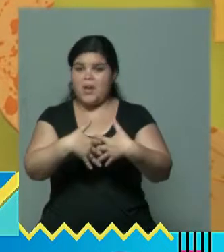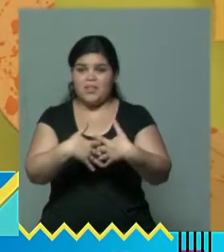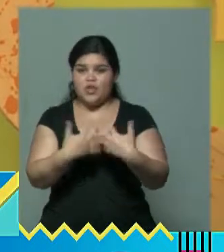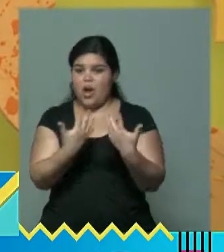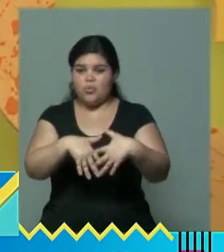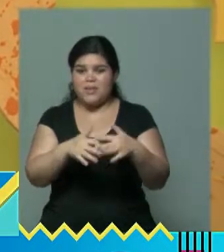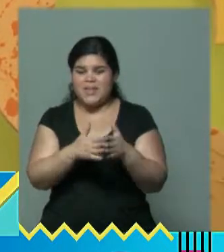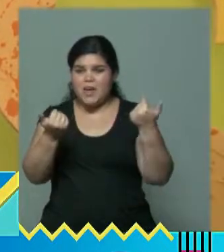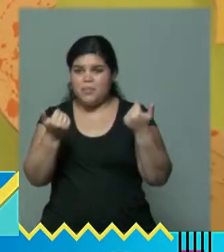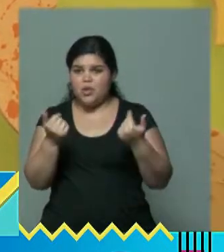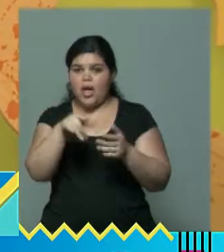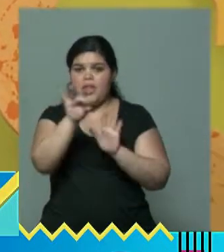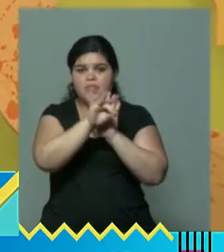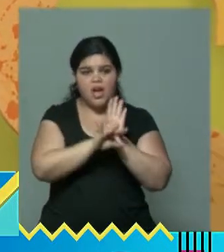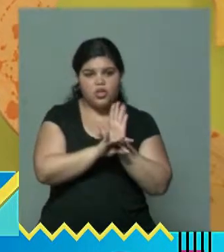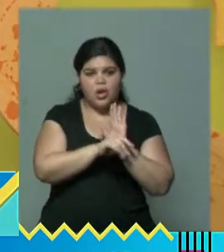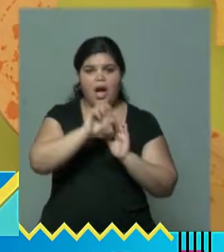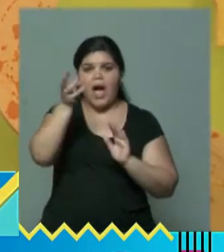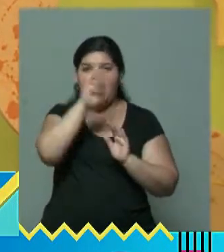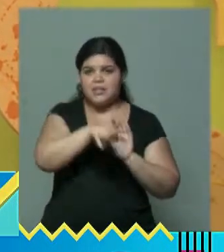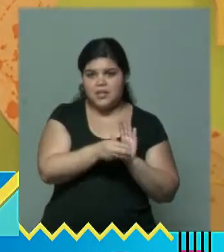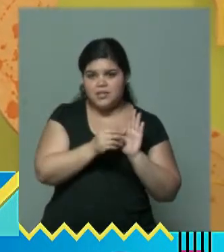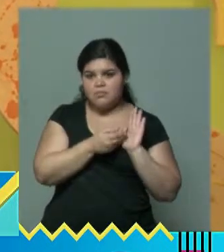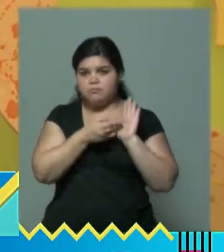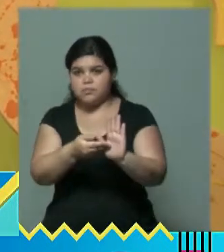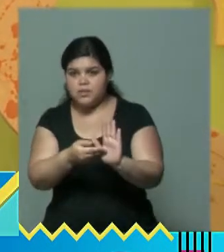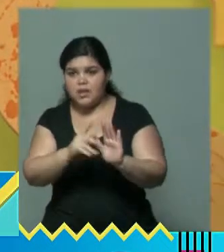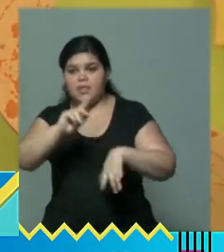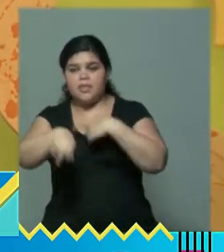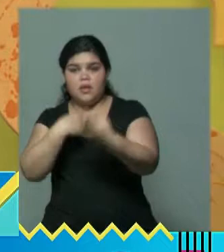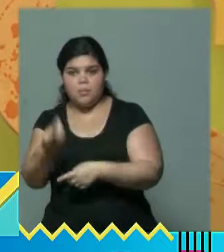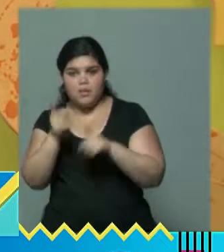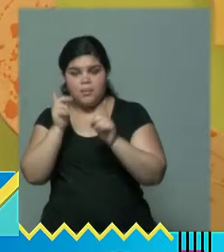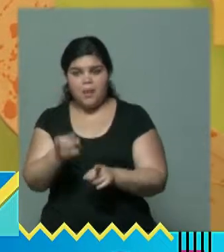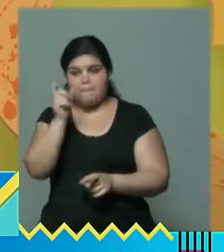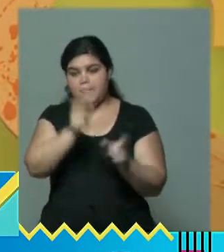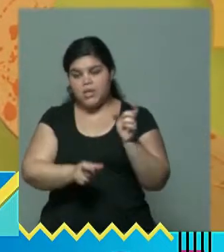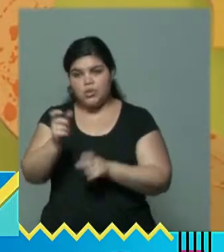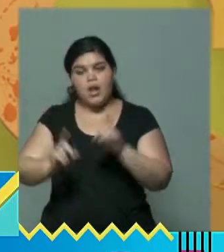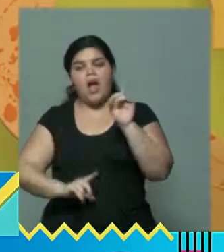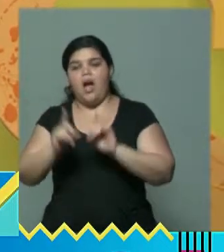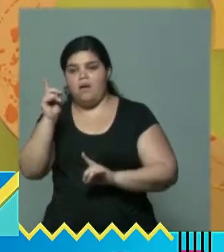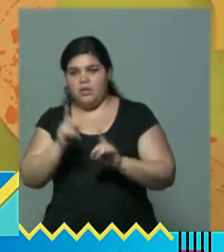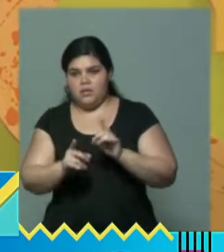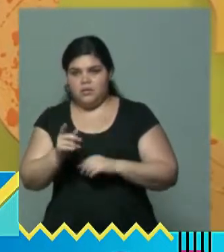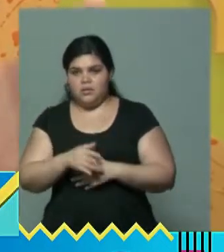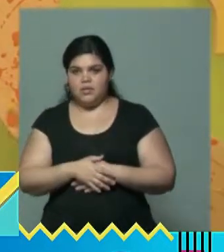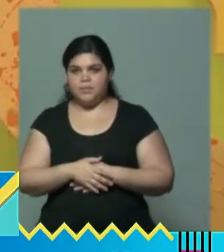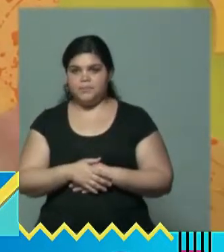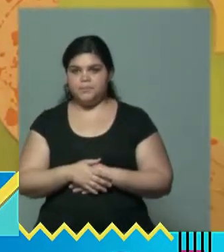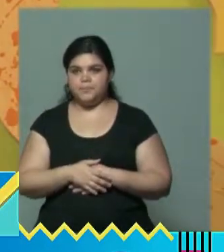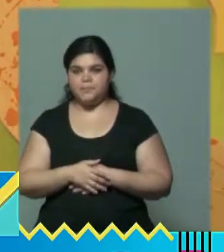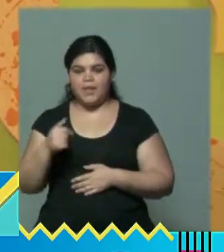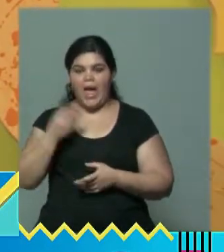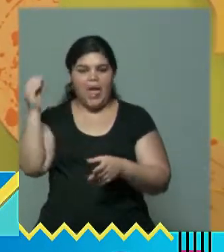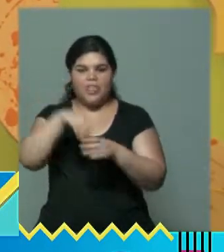el cruce de datos que sale del ANSES. Existen determinados nichos de gente que por ahí, por algún motivo, no está en los